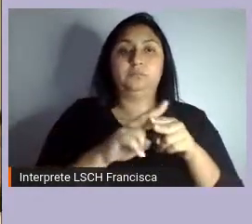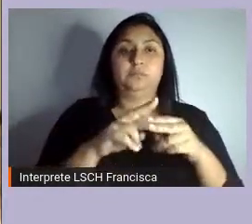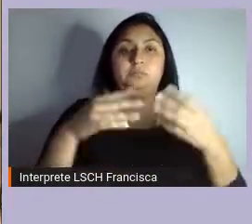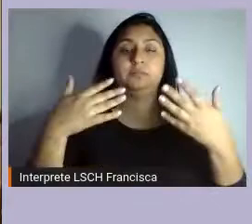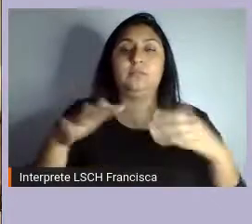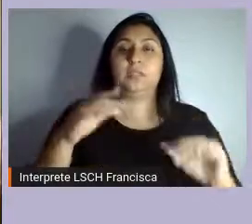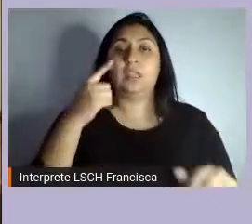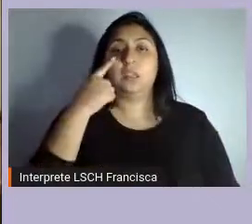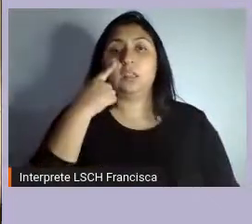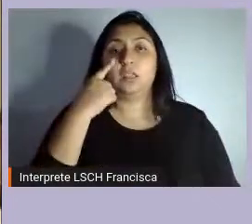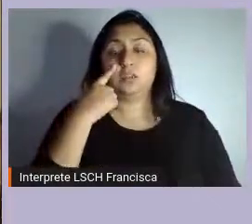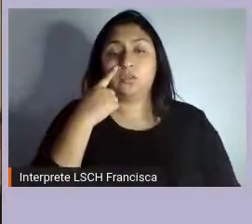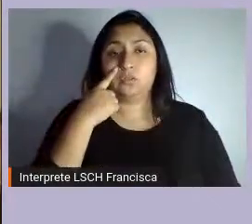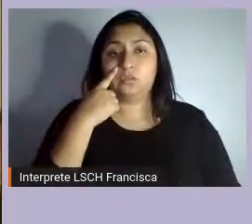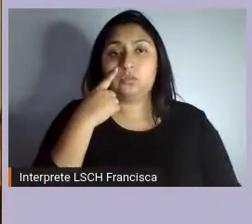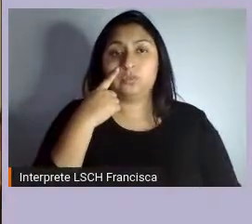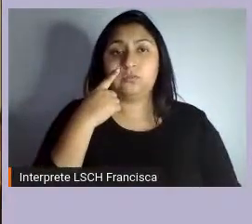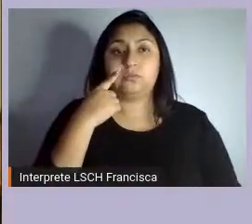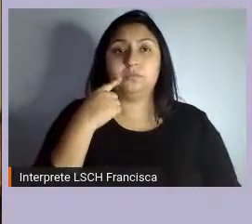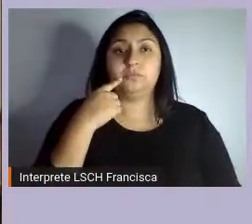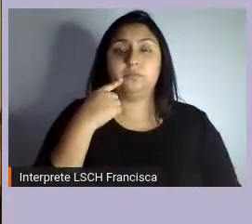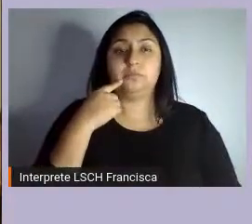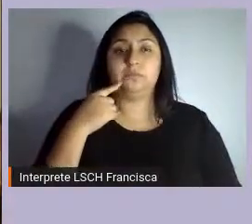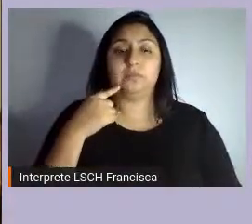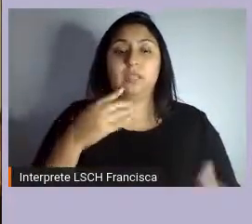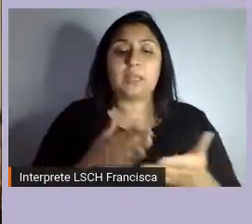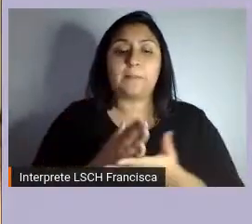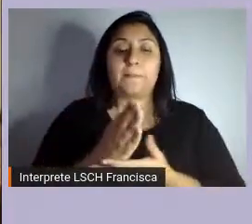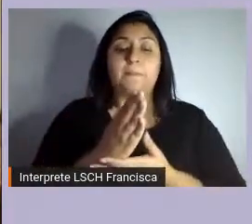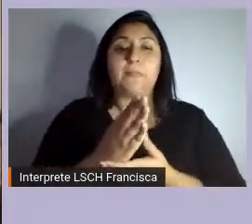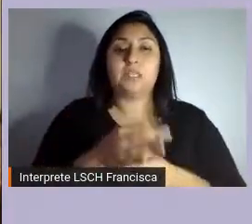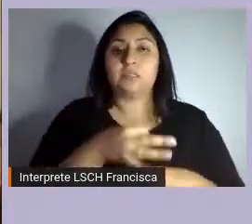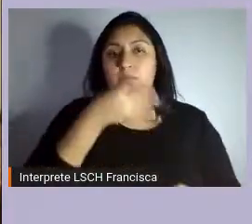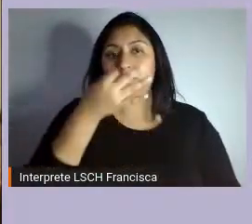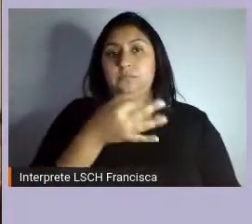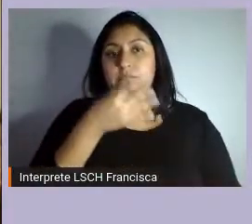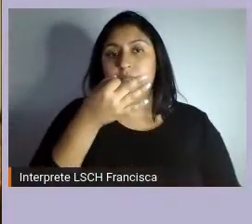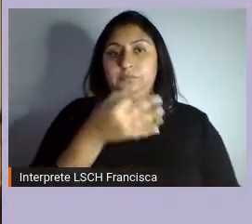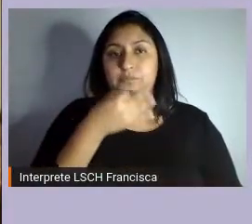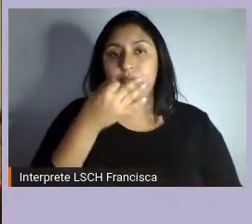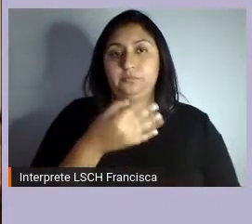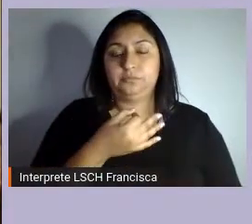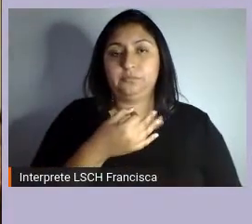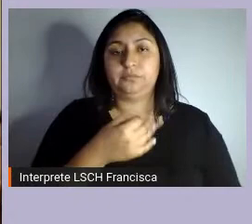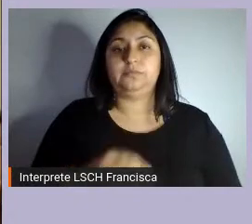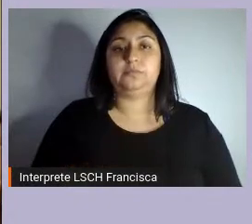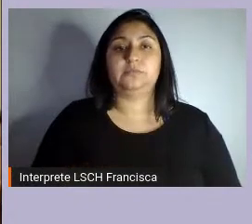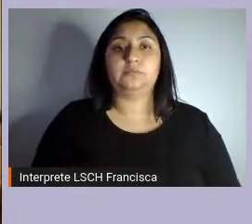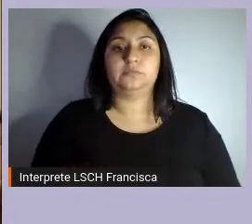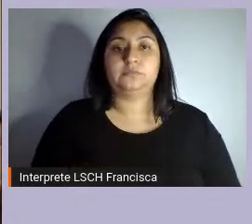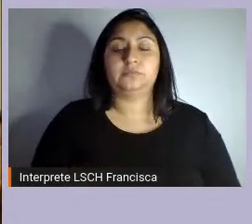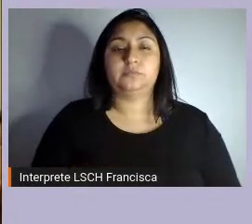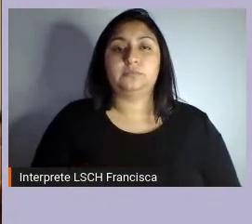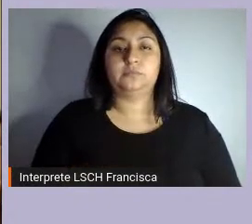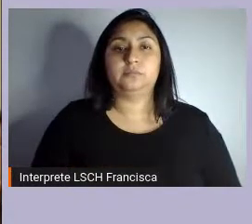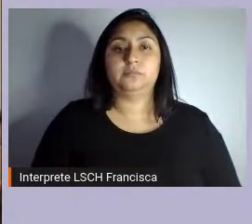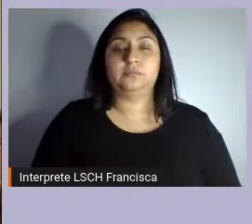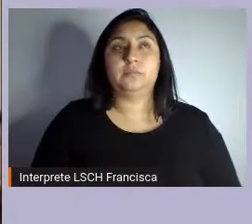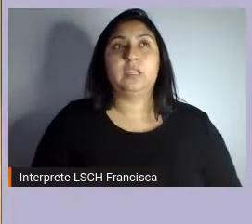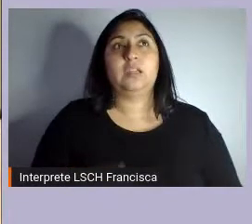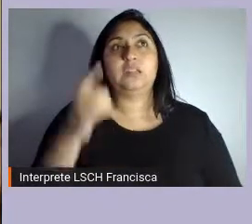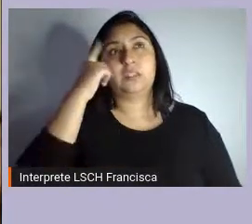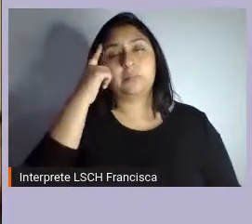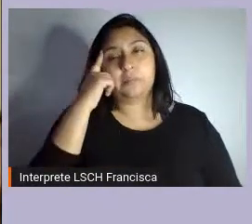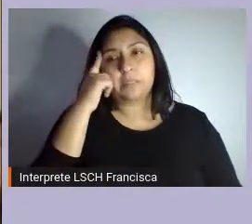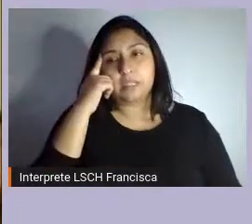de la versá popular, principiame a relatar tu peluria a los poetas, ¿no? Lo pone ella en las décimas. Y ella entonces lo piensa, ¿cierto? No le cree